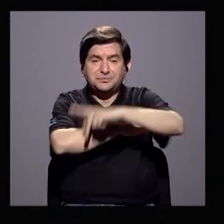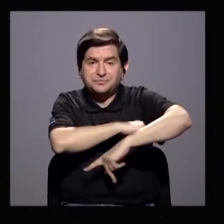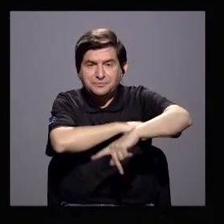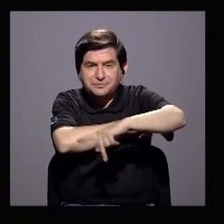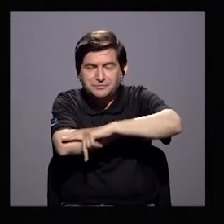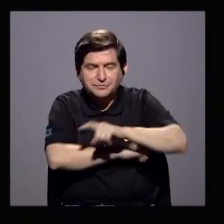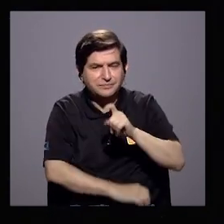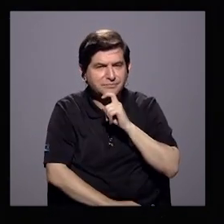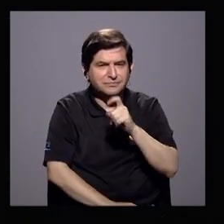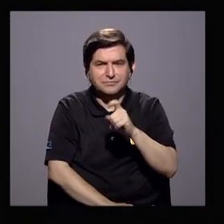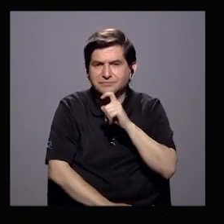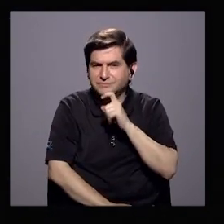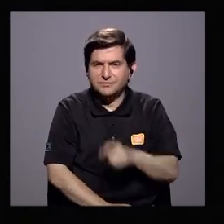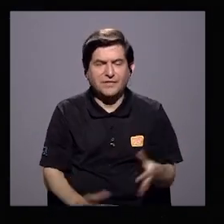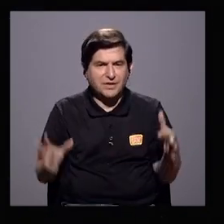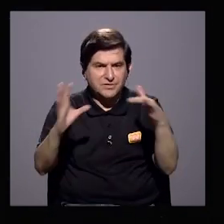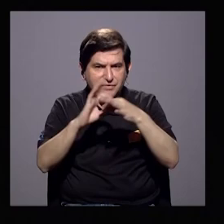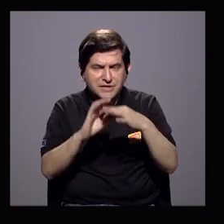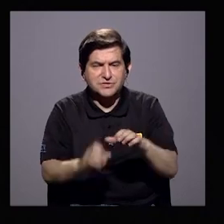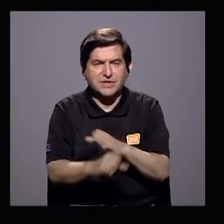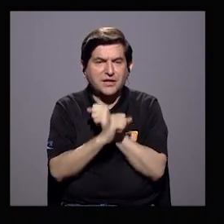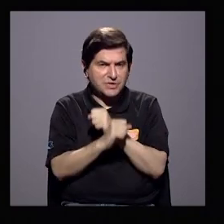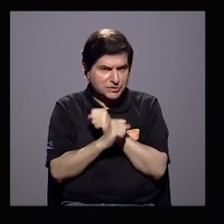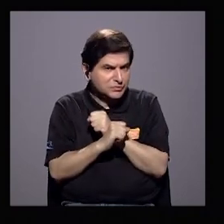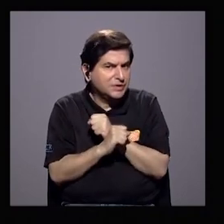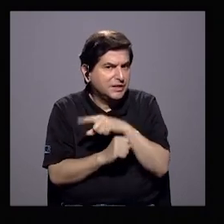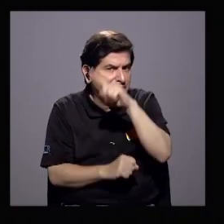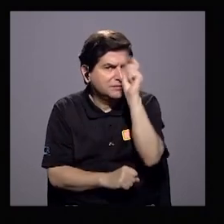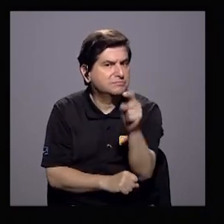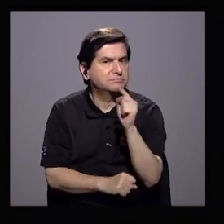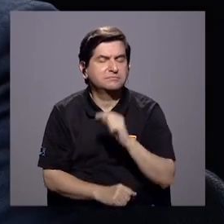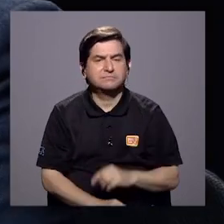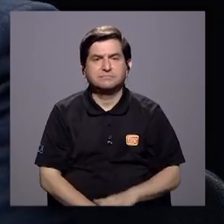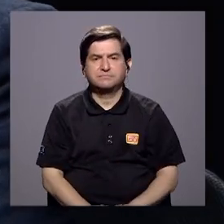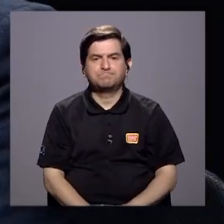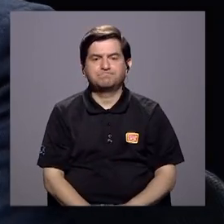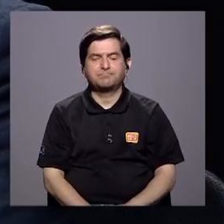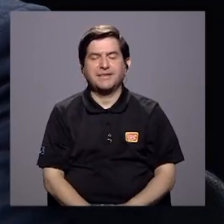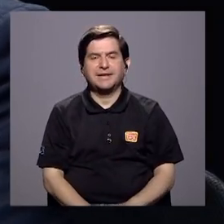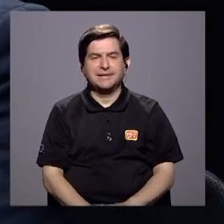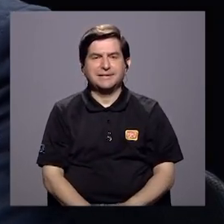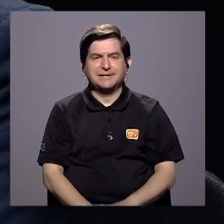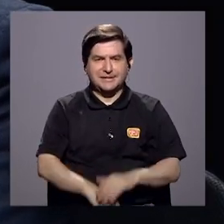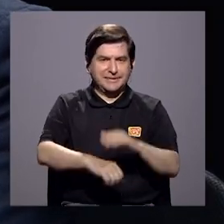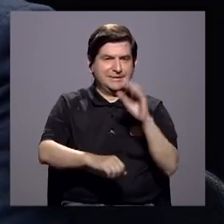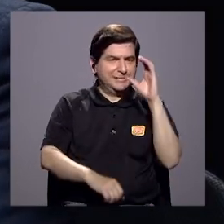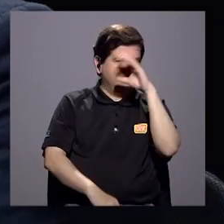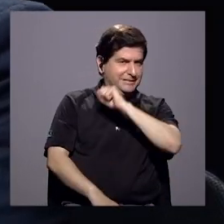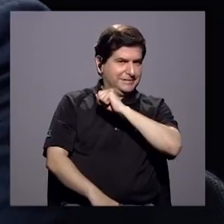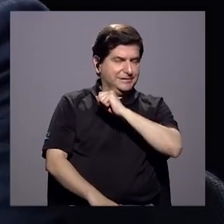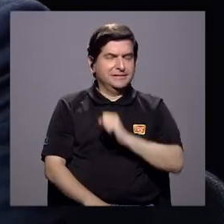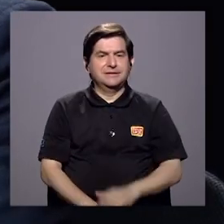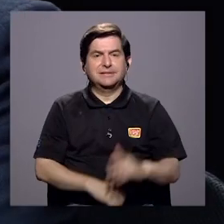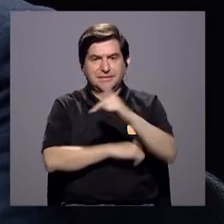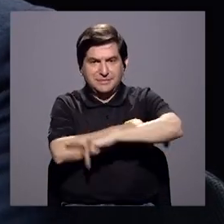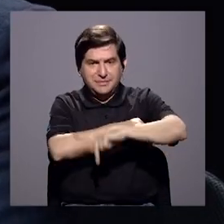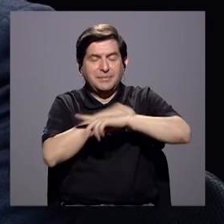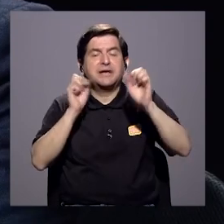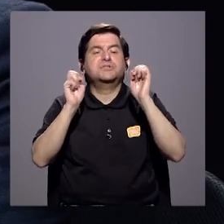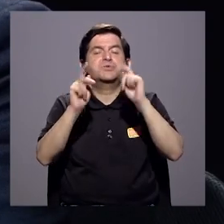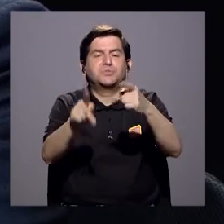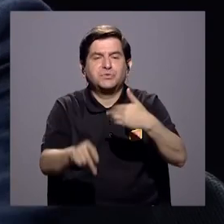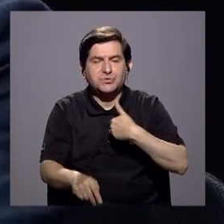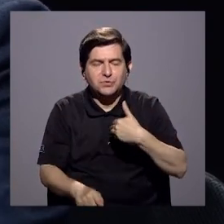muy difícil en torno a lo que significa la seguridad entonces bueno veamos este me parece que esto para el país es una